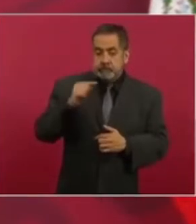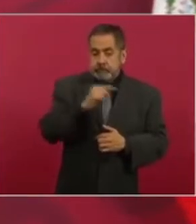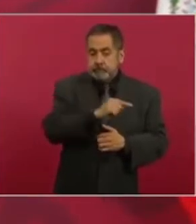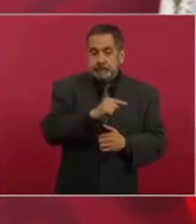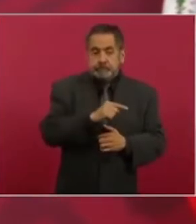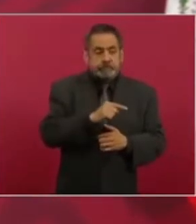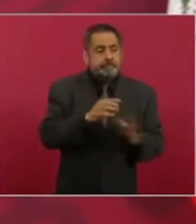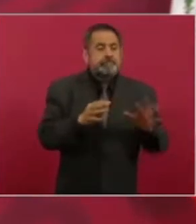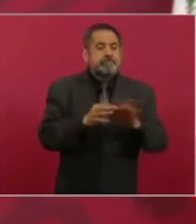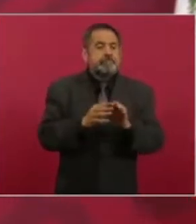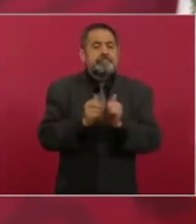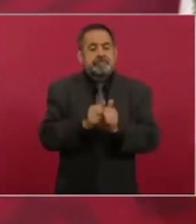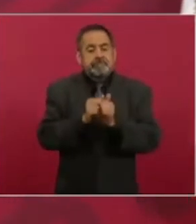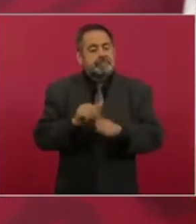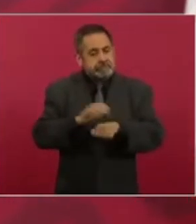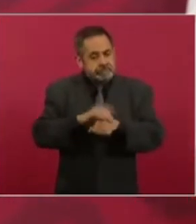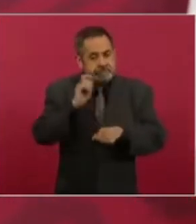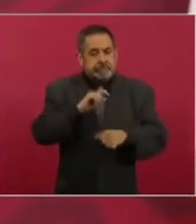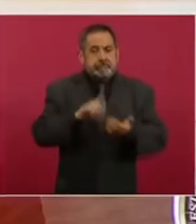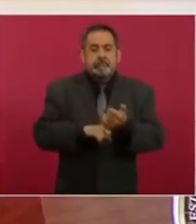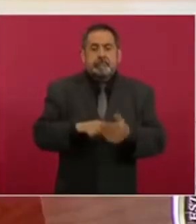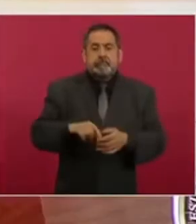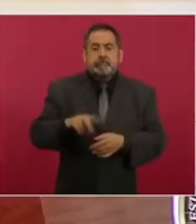simpatizaba con Fox,